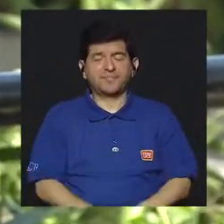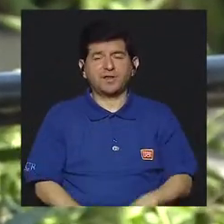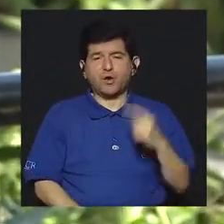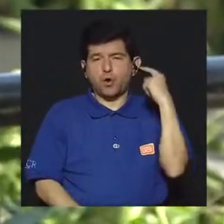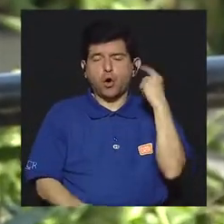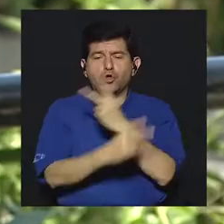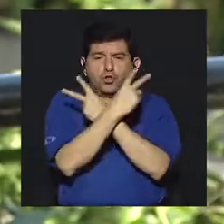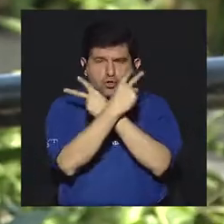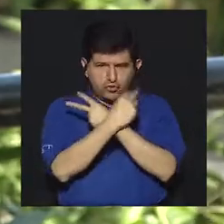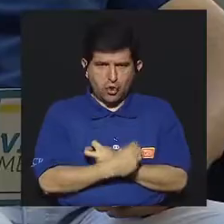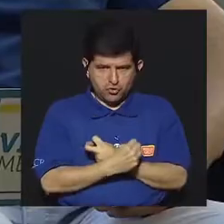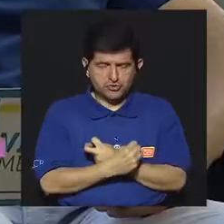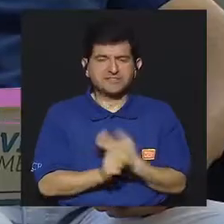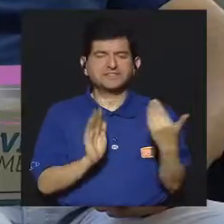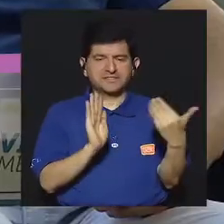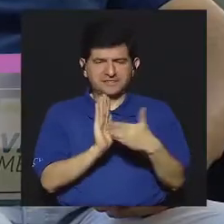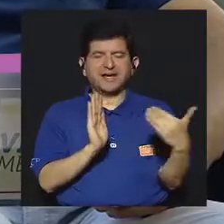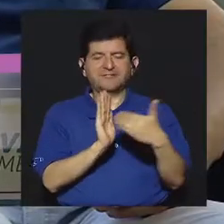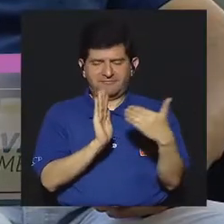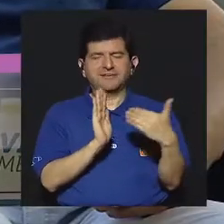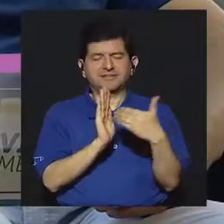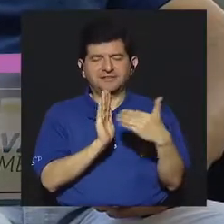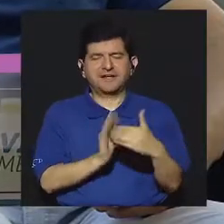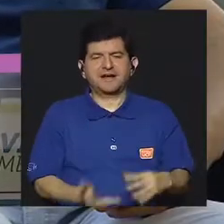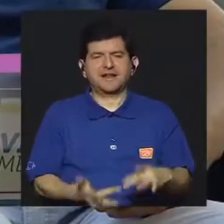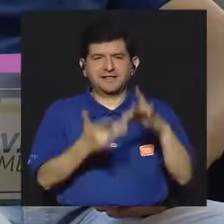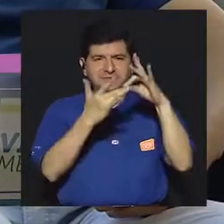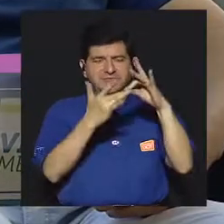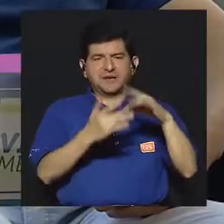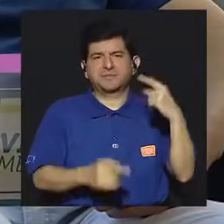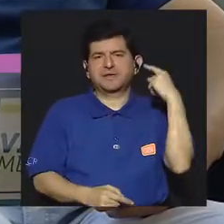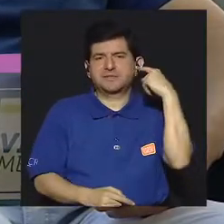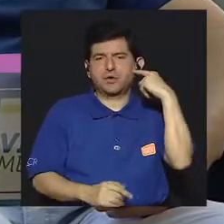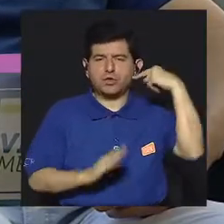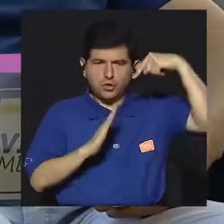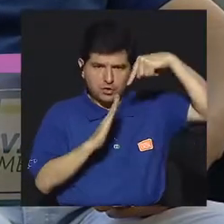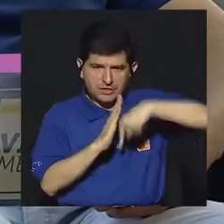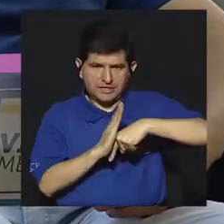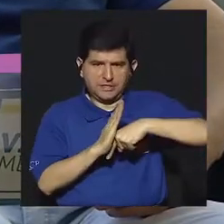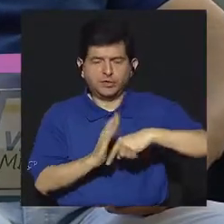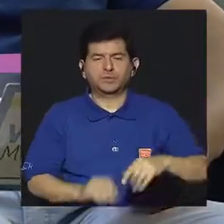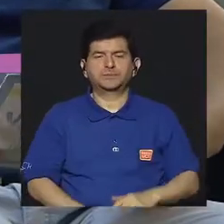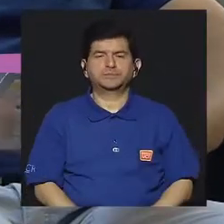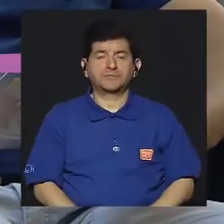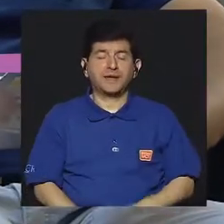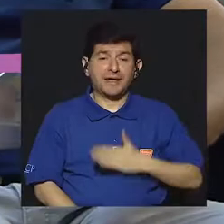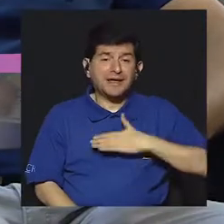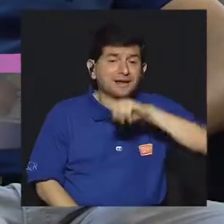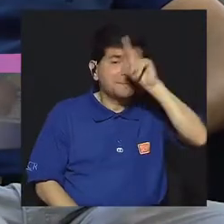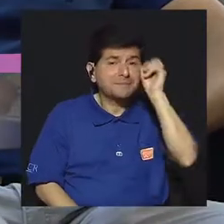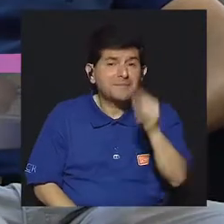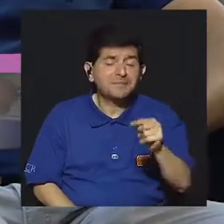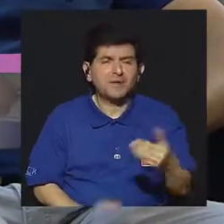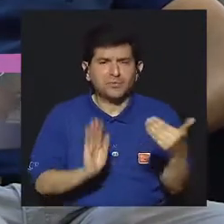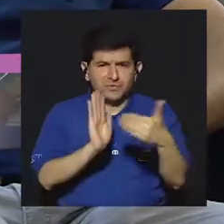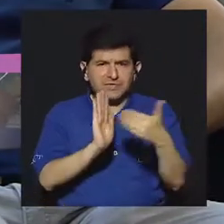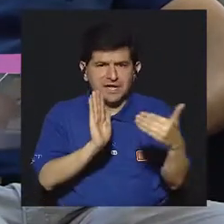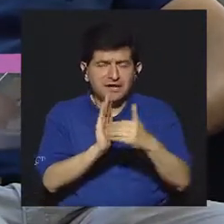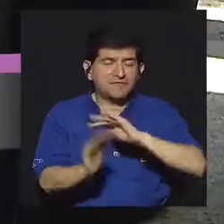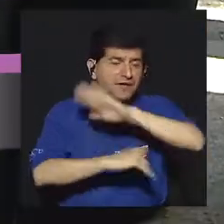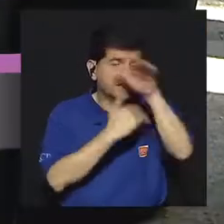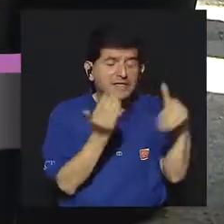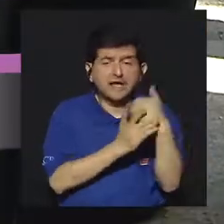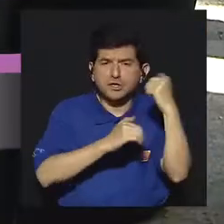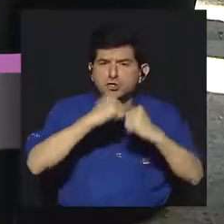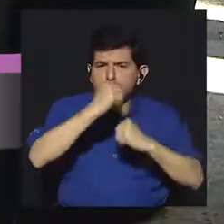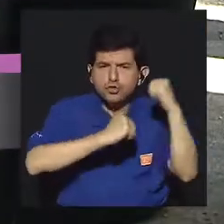los ototóxicos, ¿verdad?, llegan a dañar el oído, principalmente el oído interno. Sí, esa era mi consulta, si dañaba como